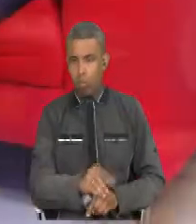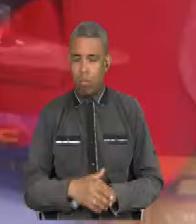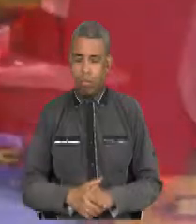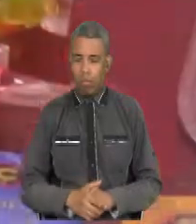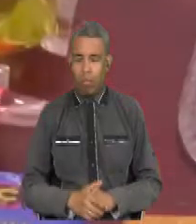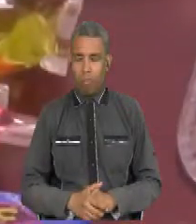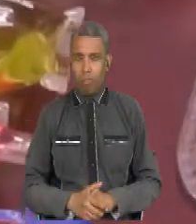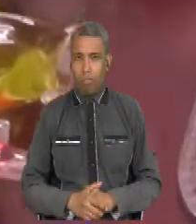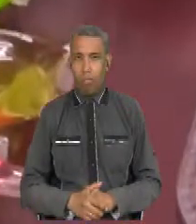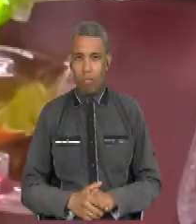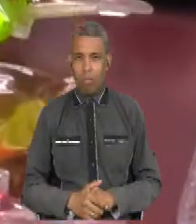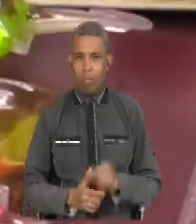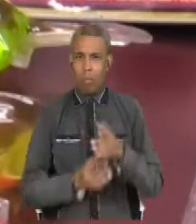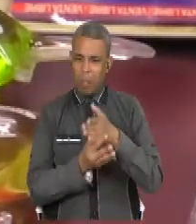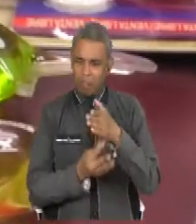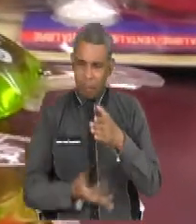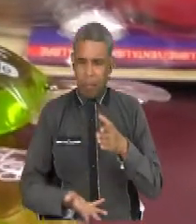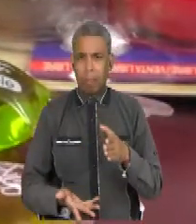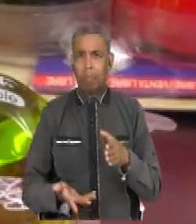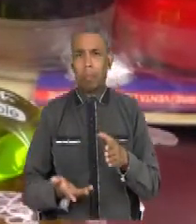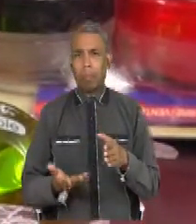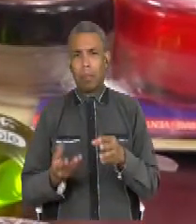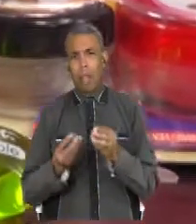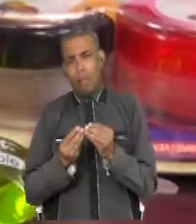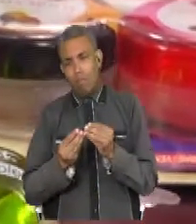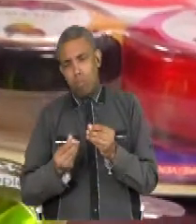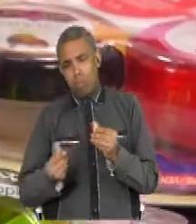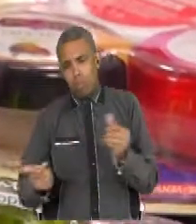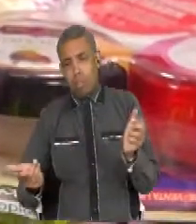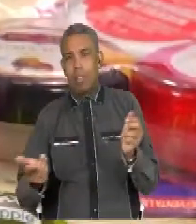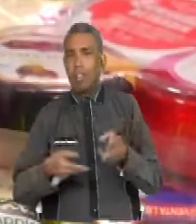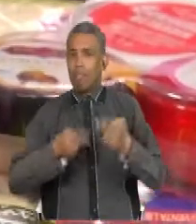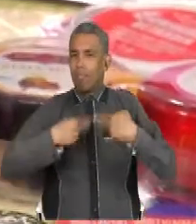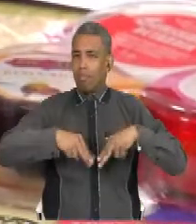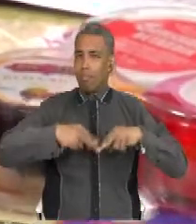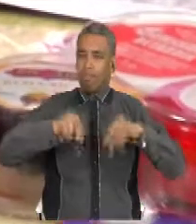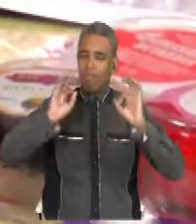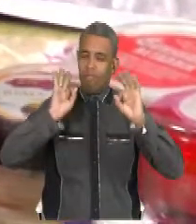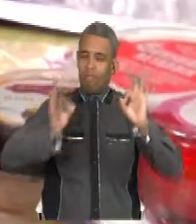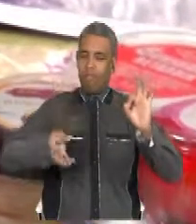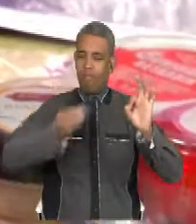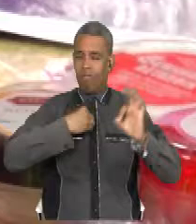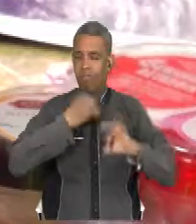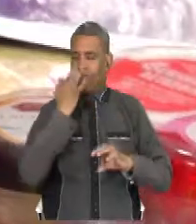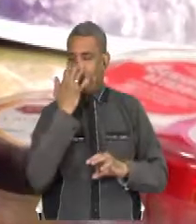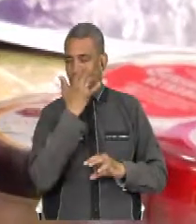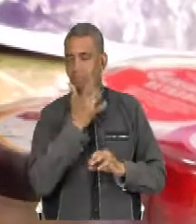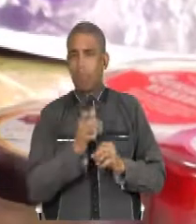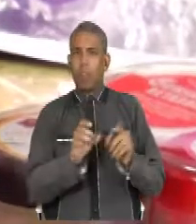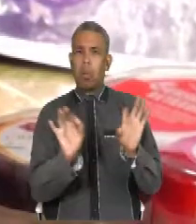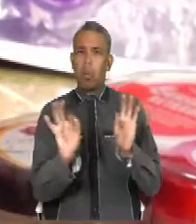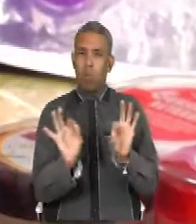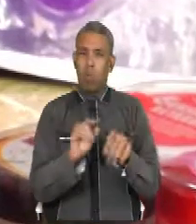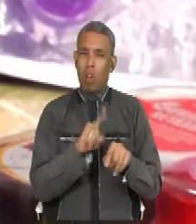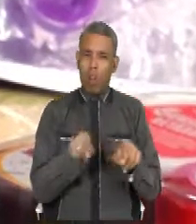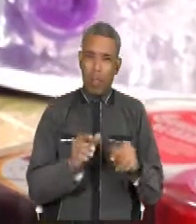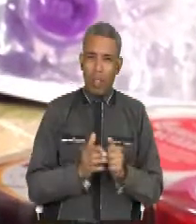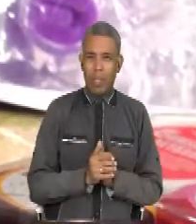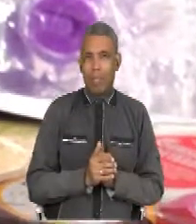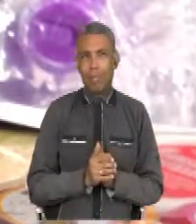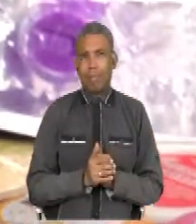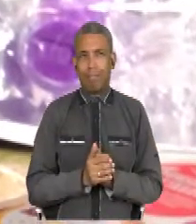aromas, lubricantes para facilitar pues la relación sexual, cuando las mujeres de pronto por problemas hormonales no tienen una